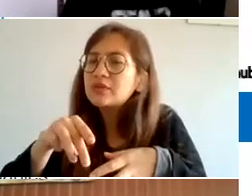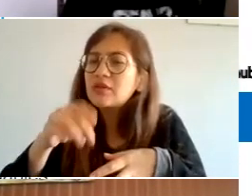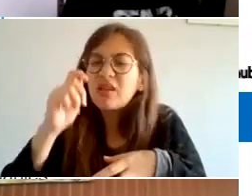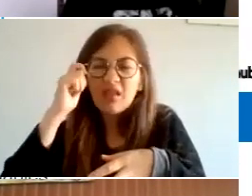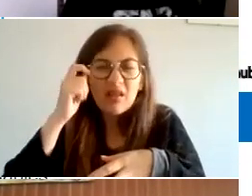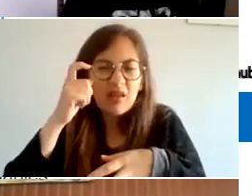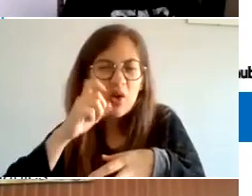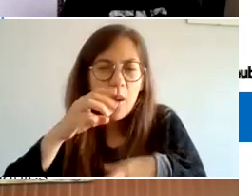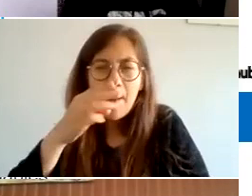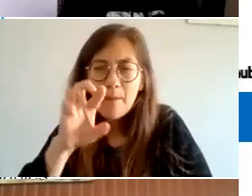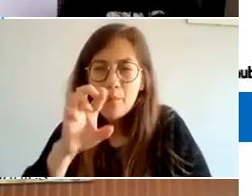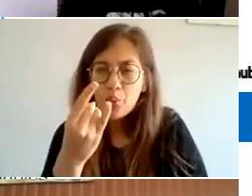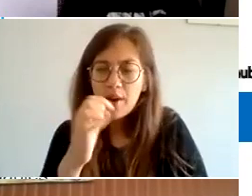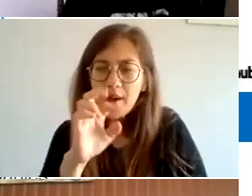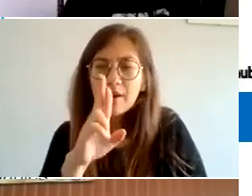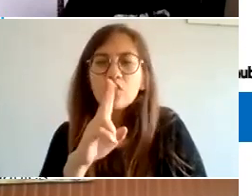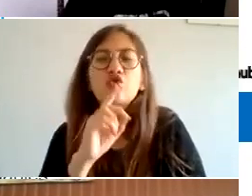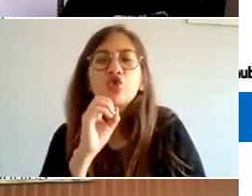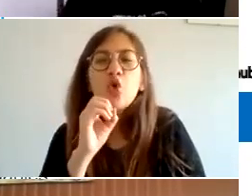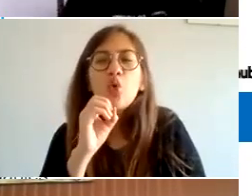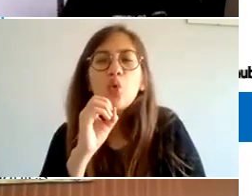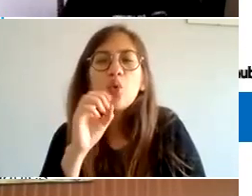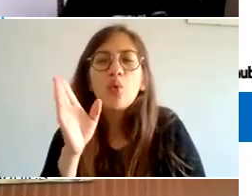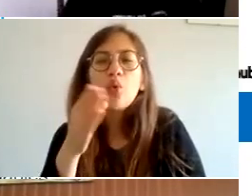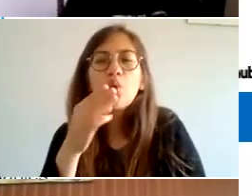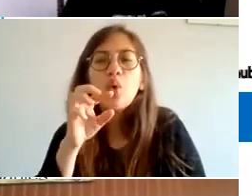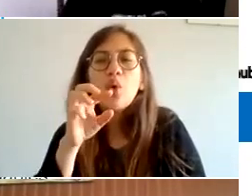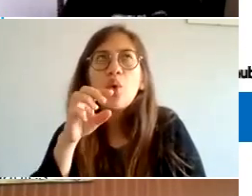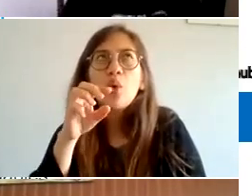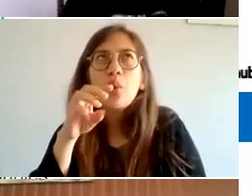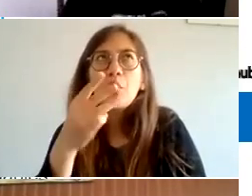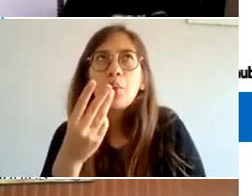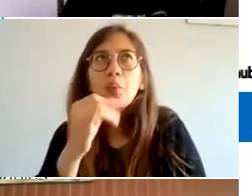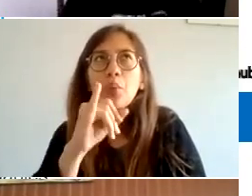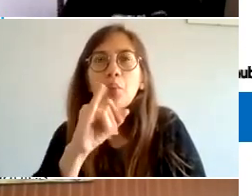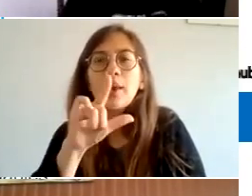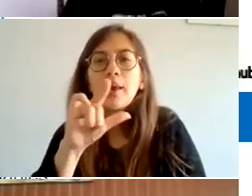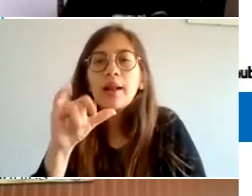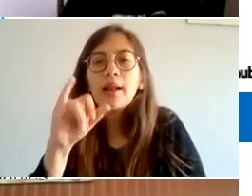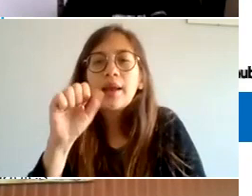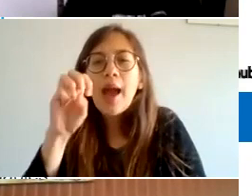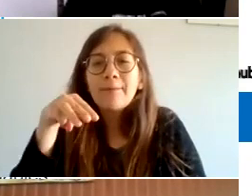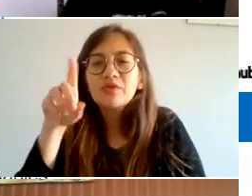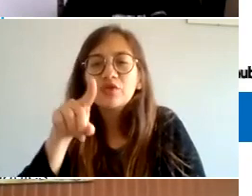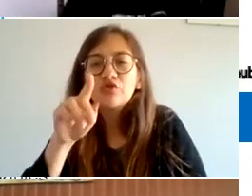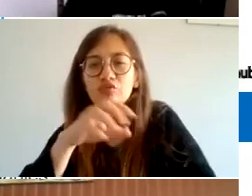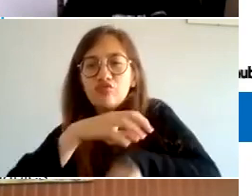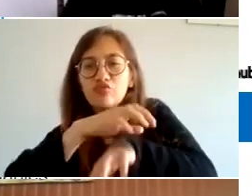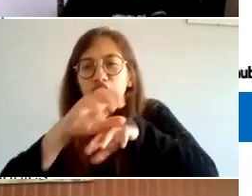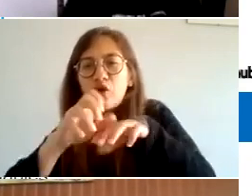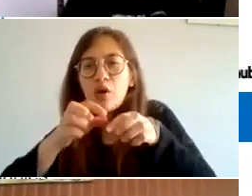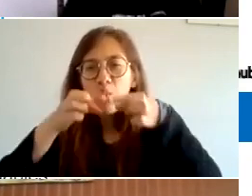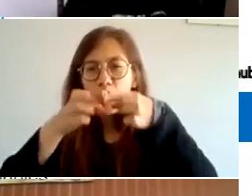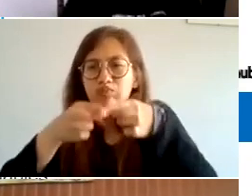son transoceánicos. Por ejemplo, podemos ver que existen conexiones entre la costa oeste de Estados